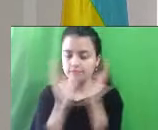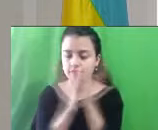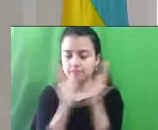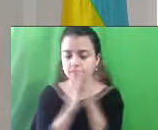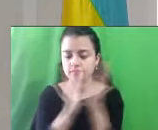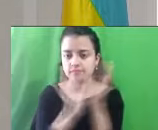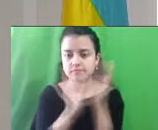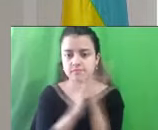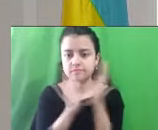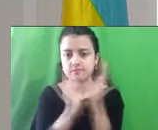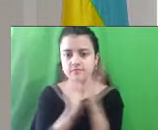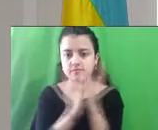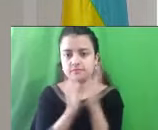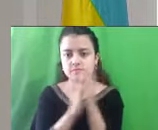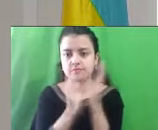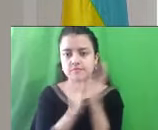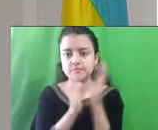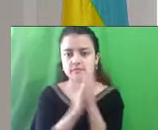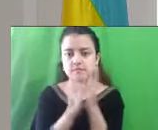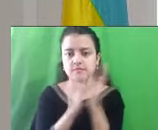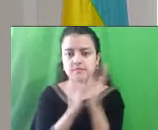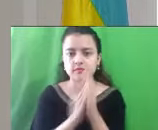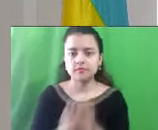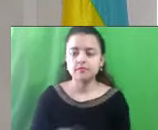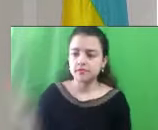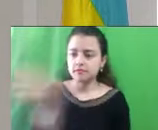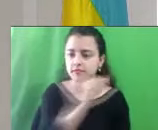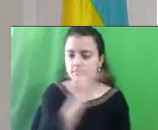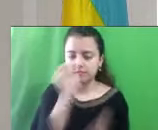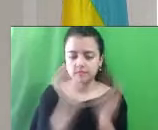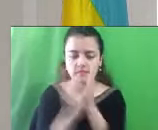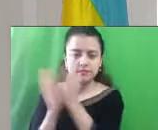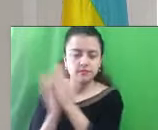y el resultado de un trabajo y que